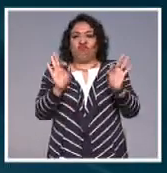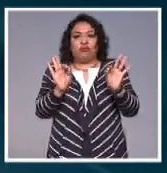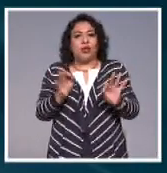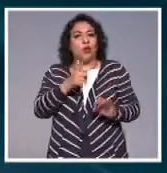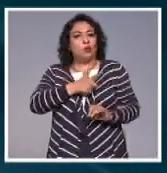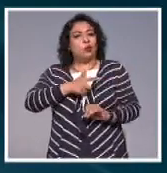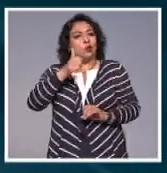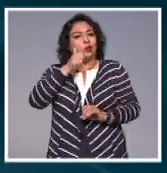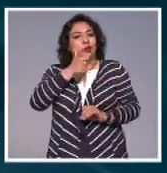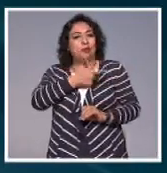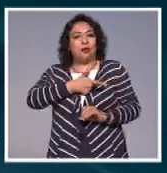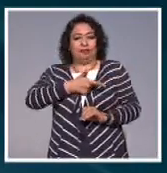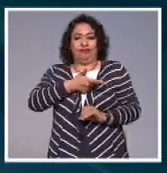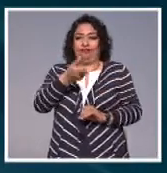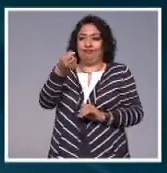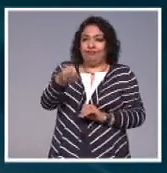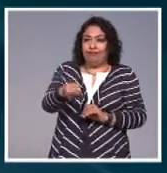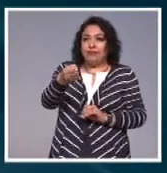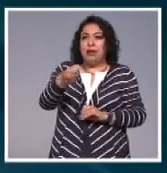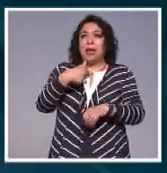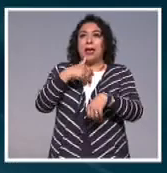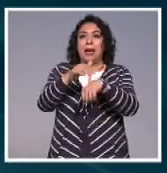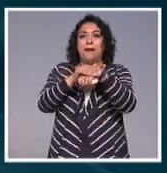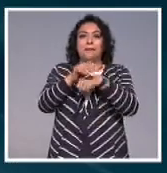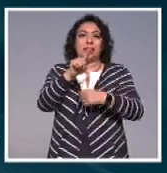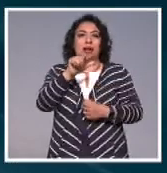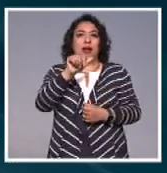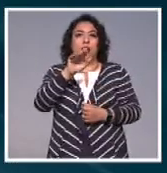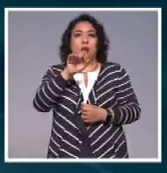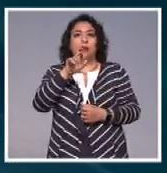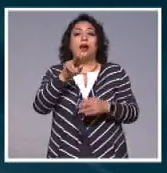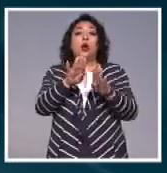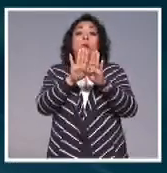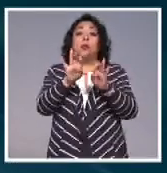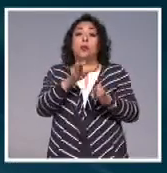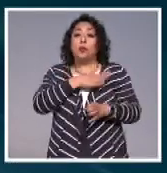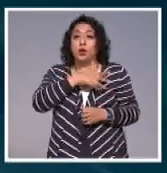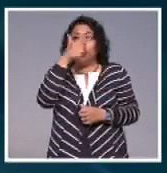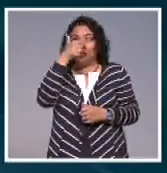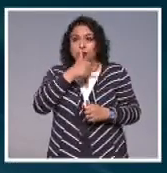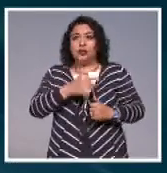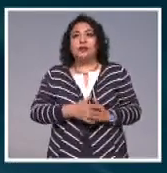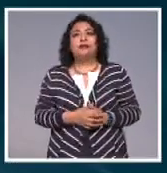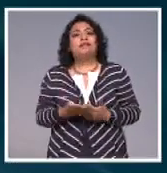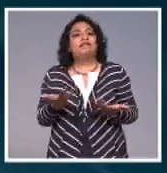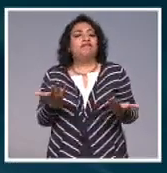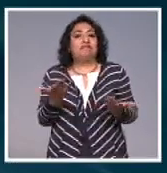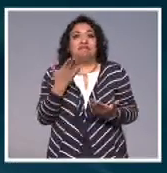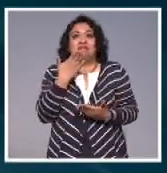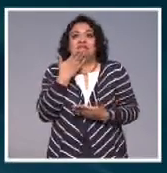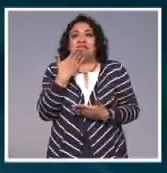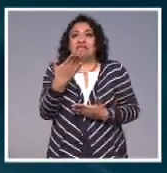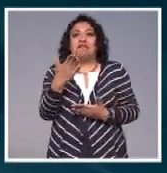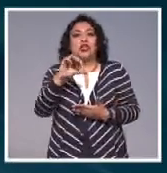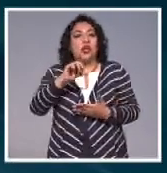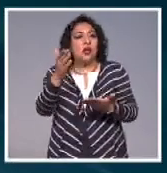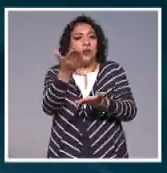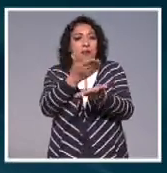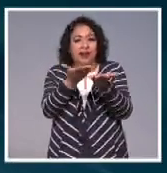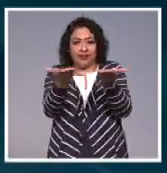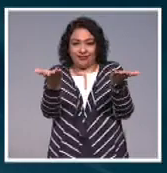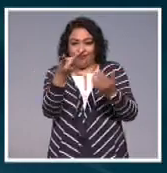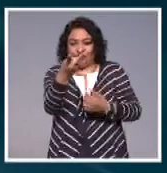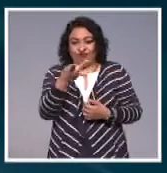gusto de siempre de saludar a mi querida amiga Laura Barrera. Laura, ¿cómo estás? Muy buenas noches. Encantada de poder compartir este